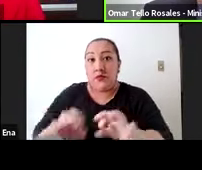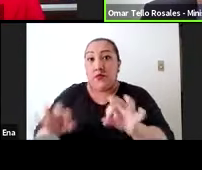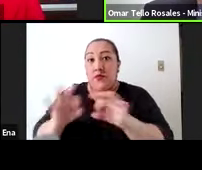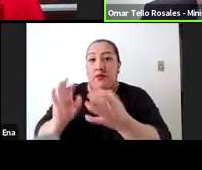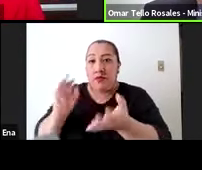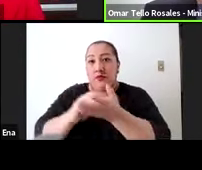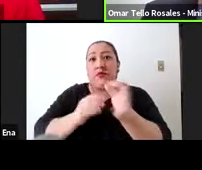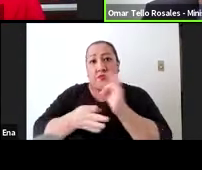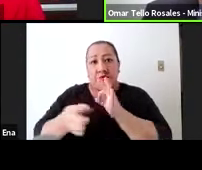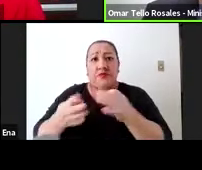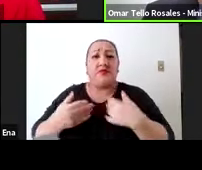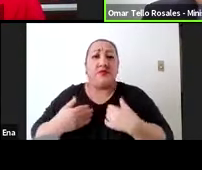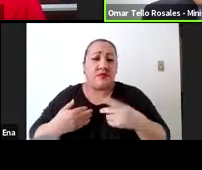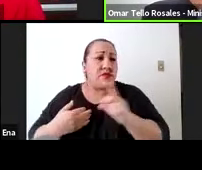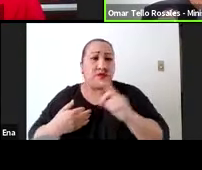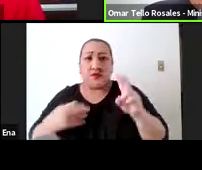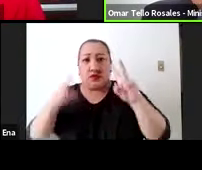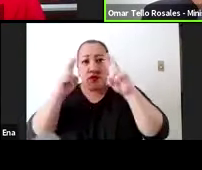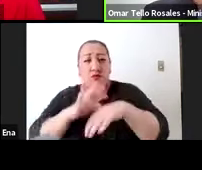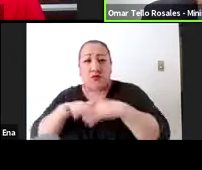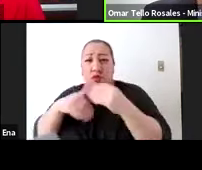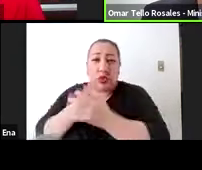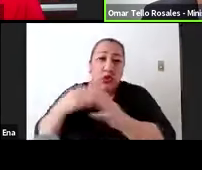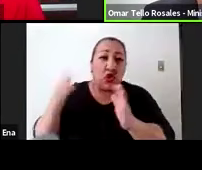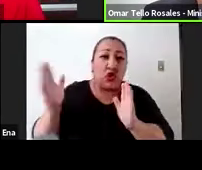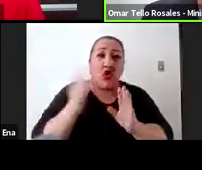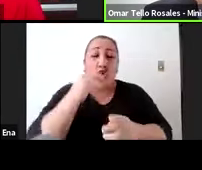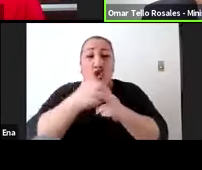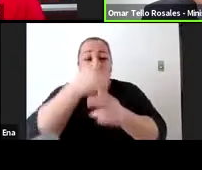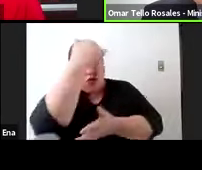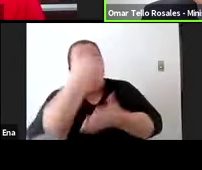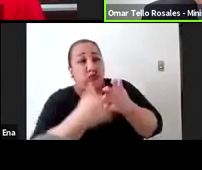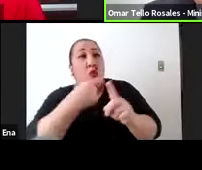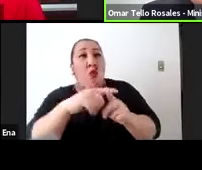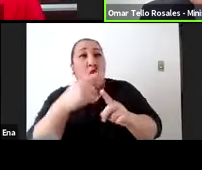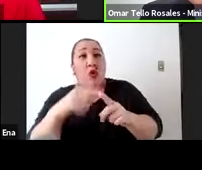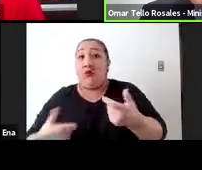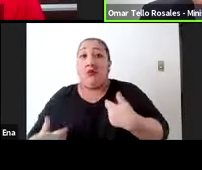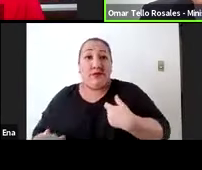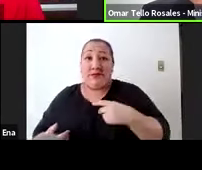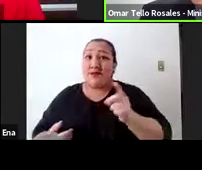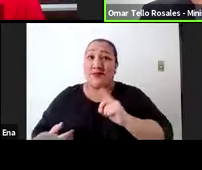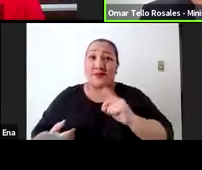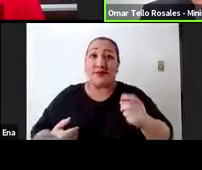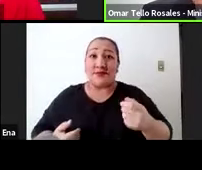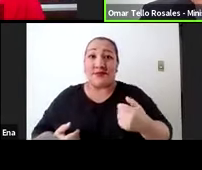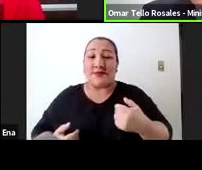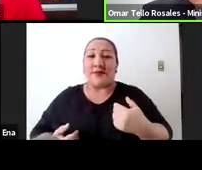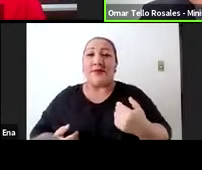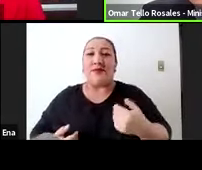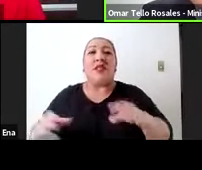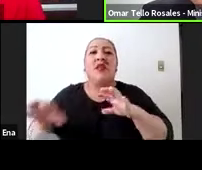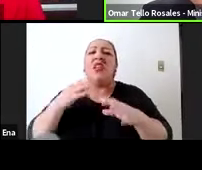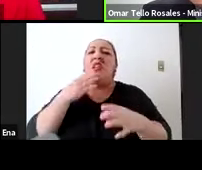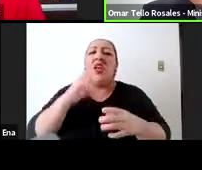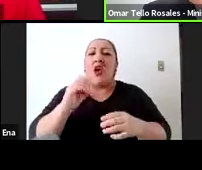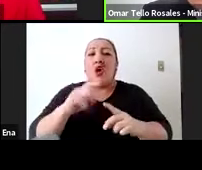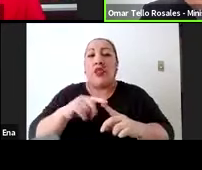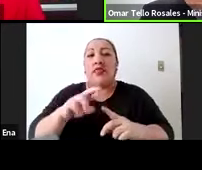Nosotros no hemos evaluado los padrones de manera general. Esa función le ha correspondido y lo ha hecho muy bien. La Contraloría General